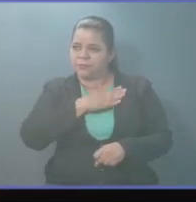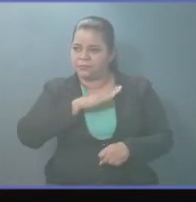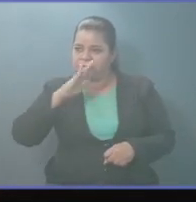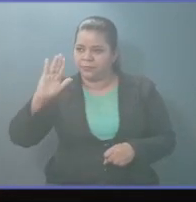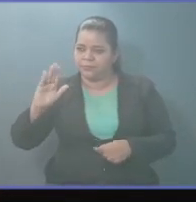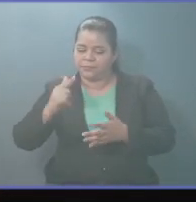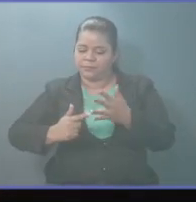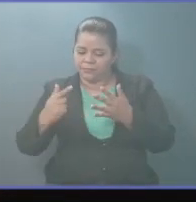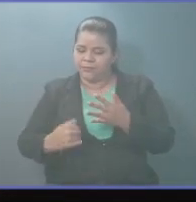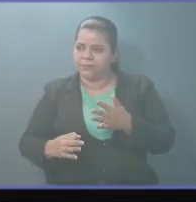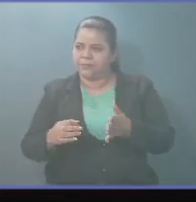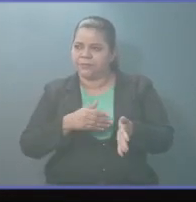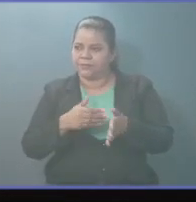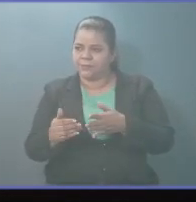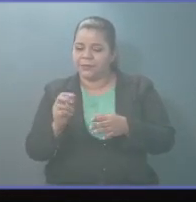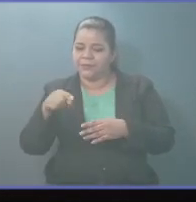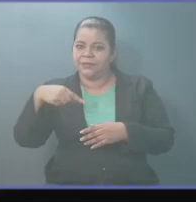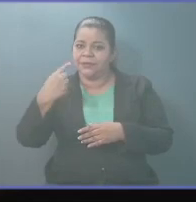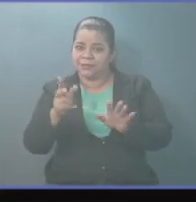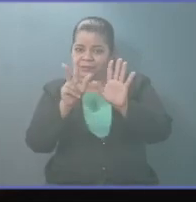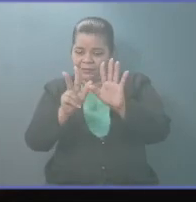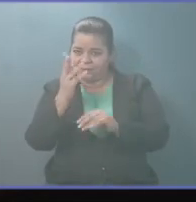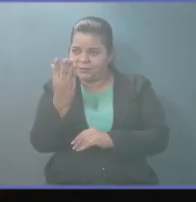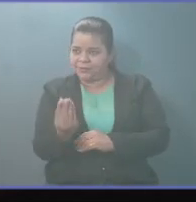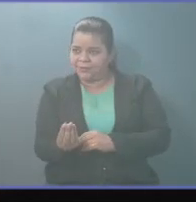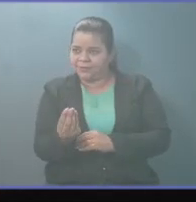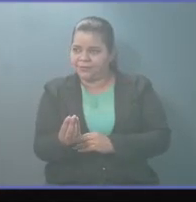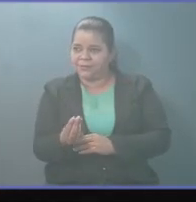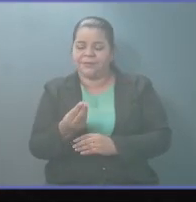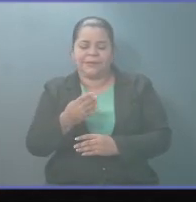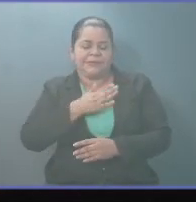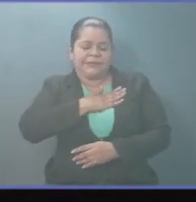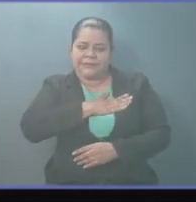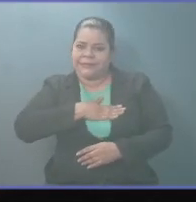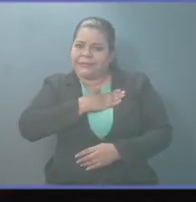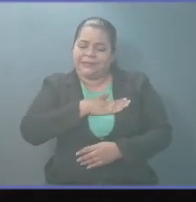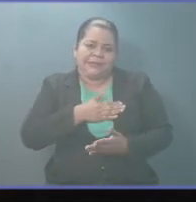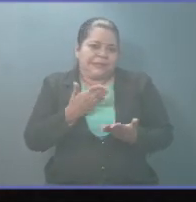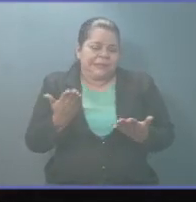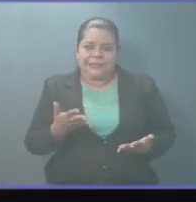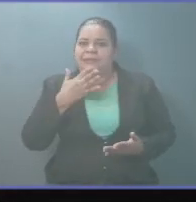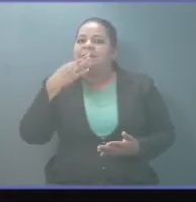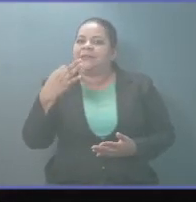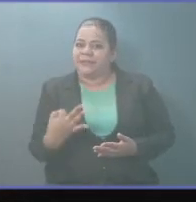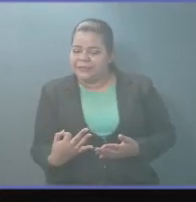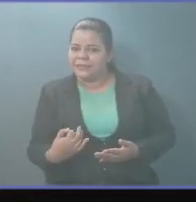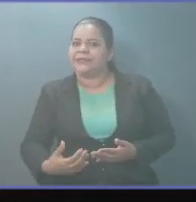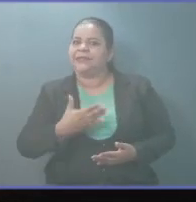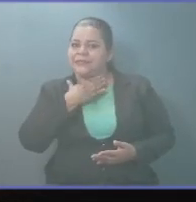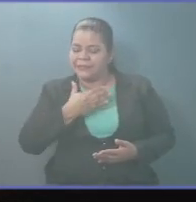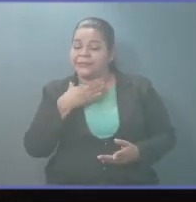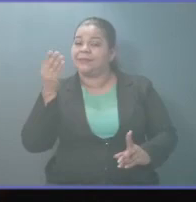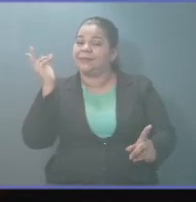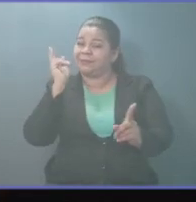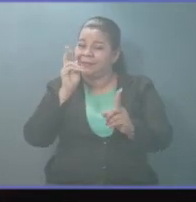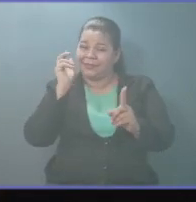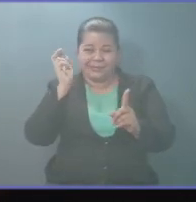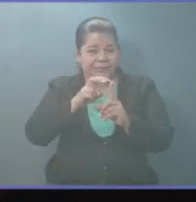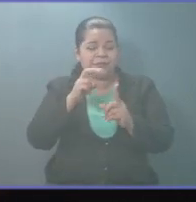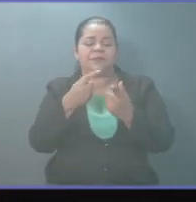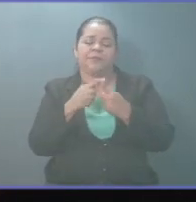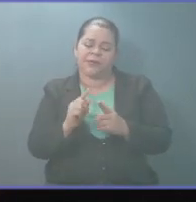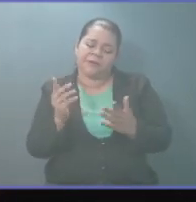Ok, no alcanza los votos. Los que estén de acuerdo con que esta ley, tiene razón, son 3 propuestas, entra en vigencia